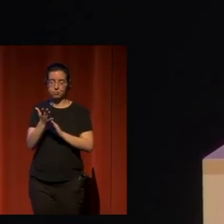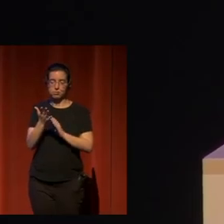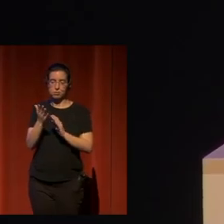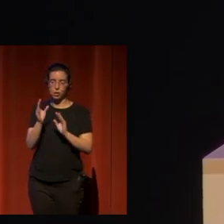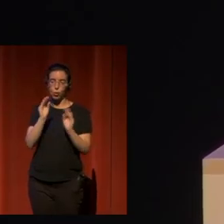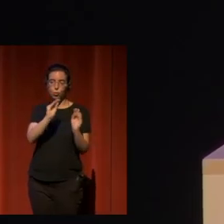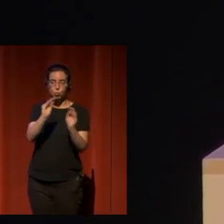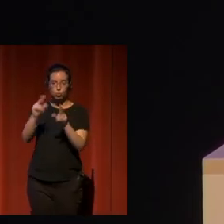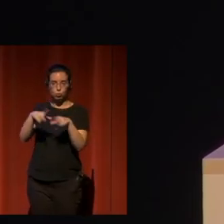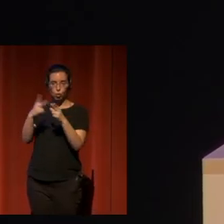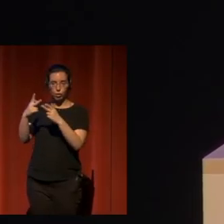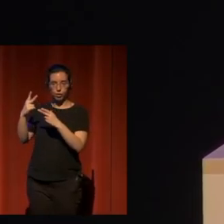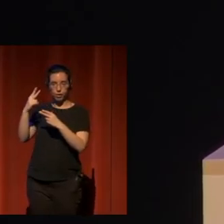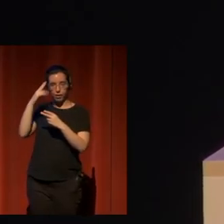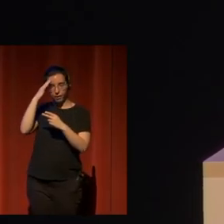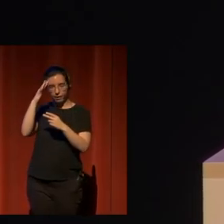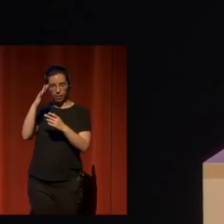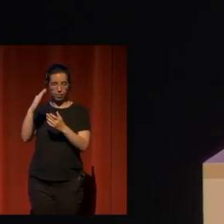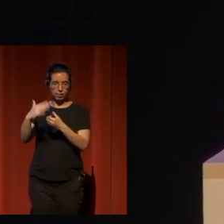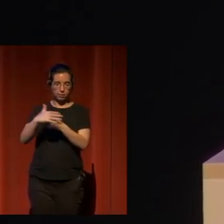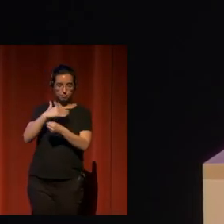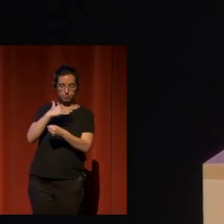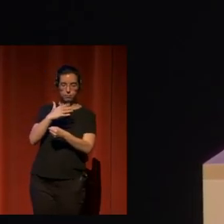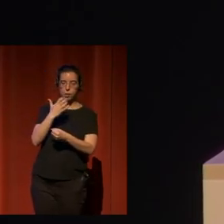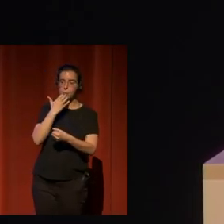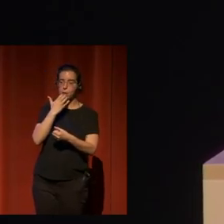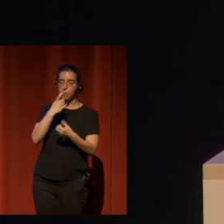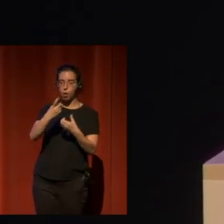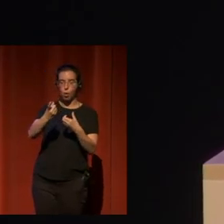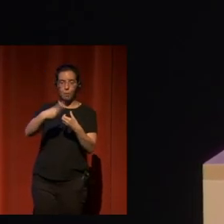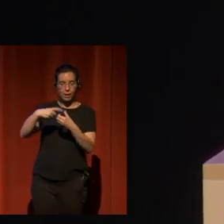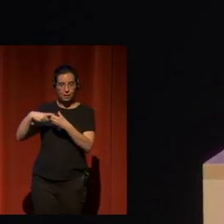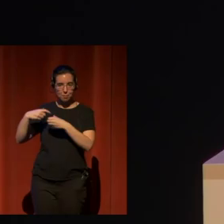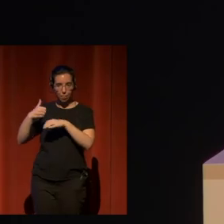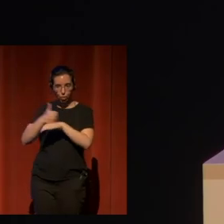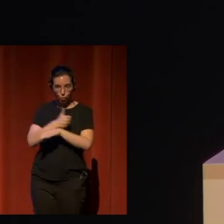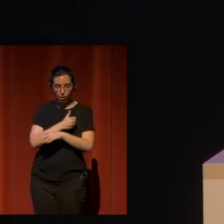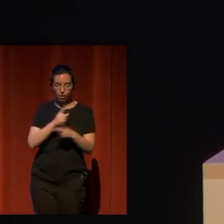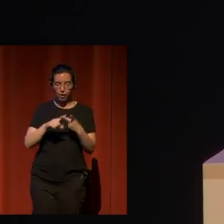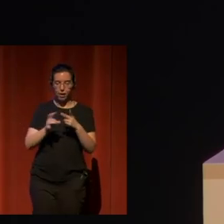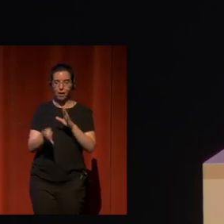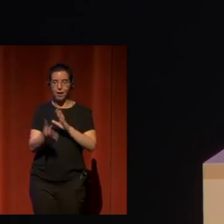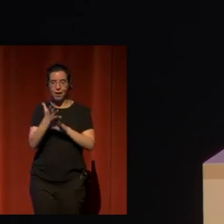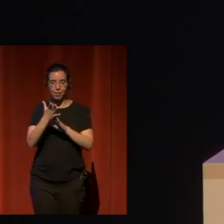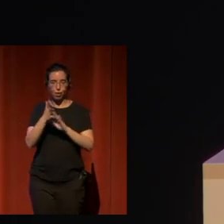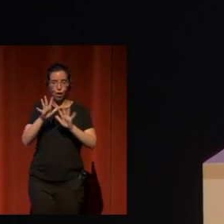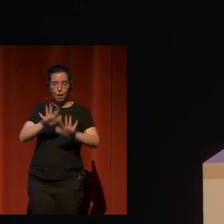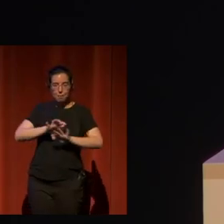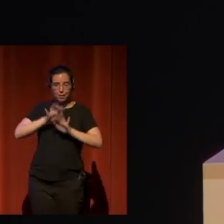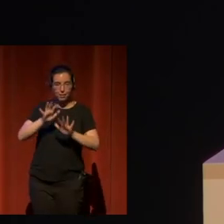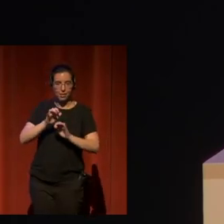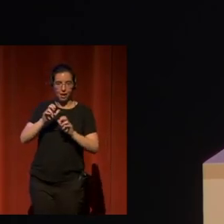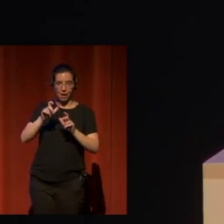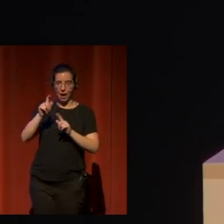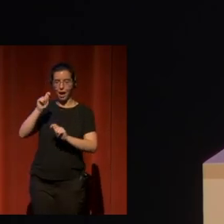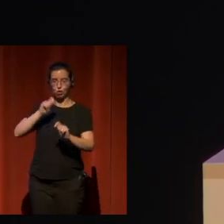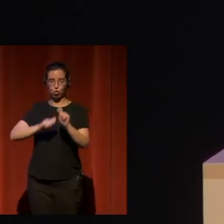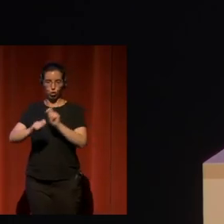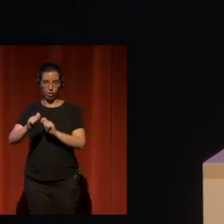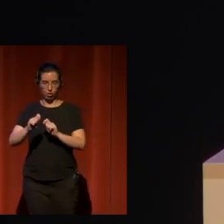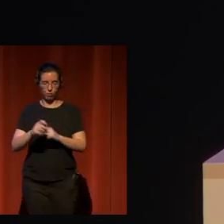tendencias actuales de la institución, como son la participación ciudadana, la creación, el aprendizaje y la asociación.